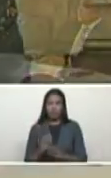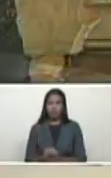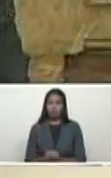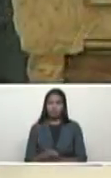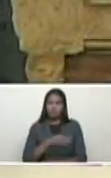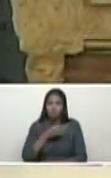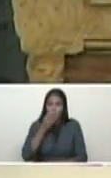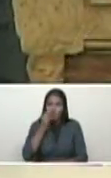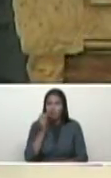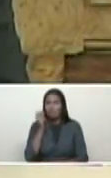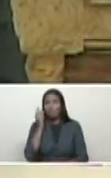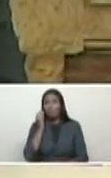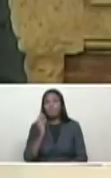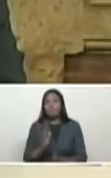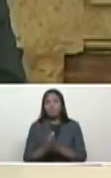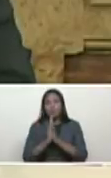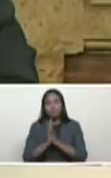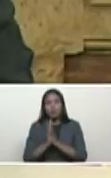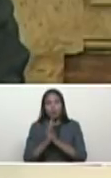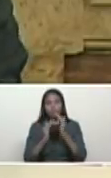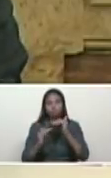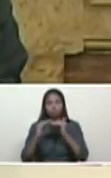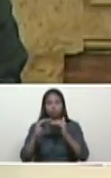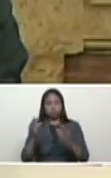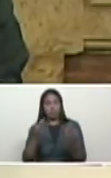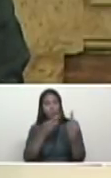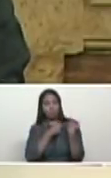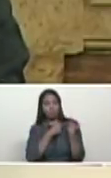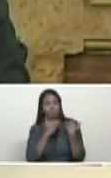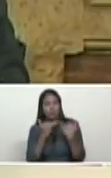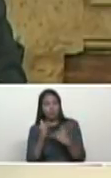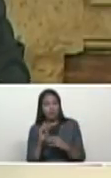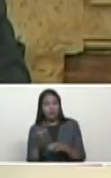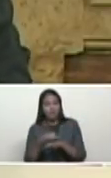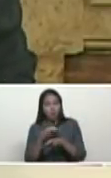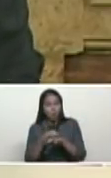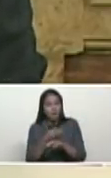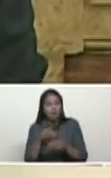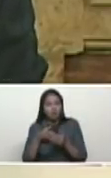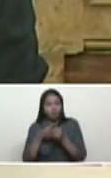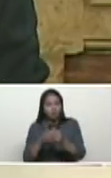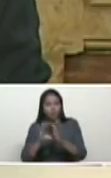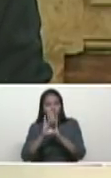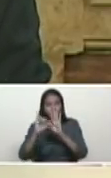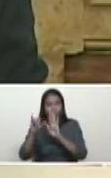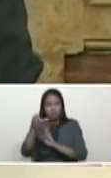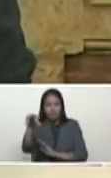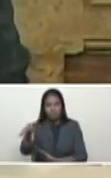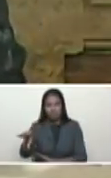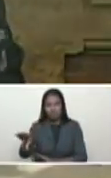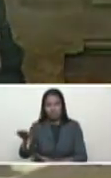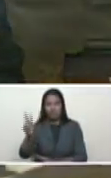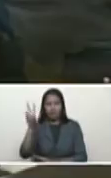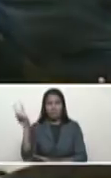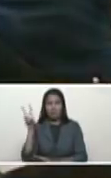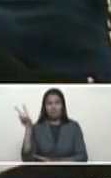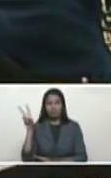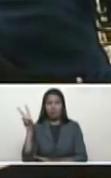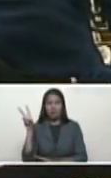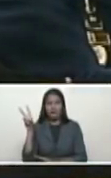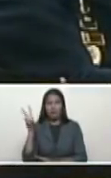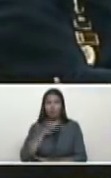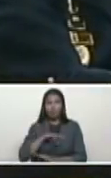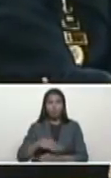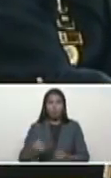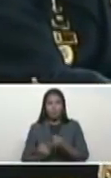señoras altos representantes y jefes constitucionales del estado venezolano hemos echado las bases